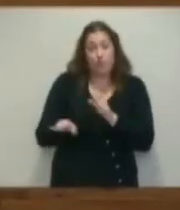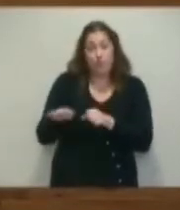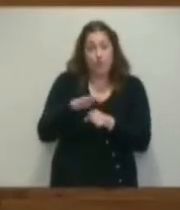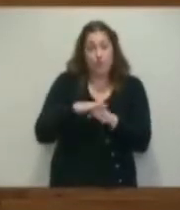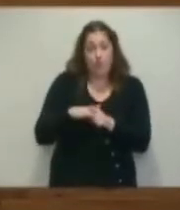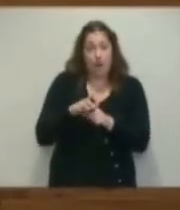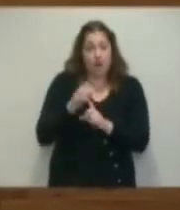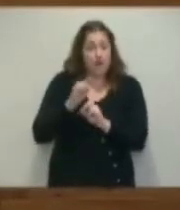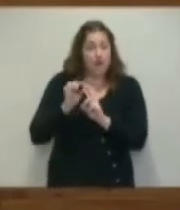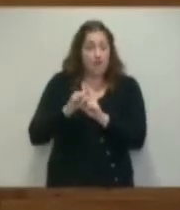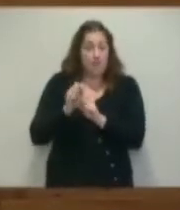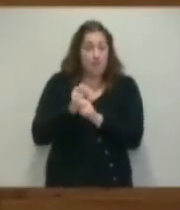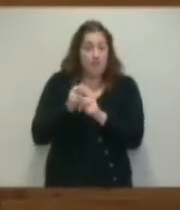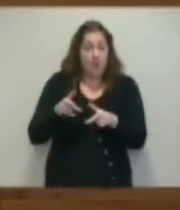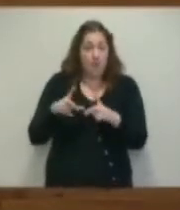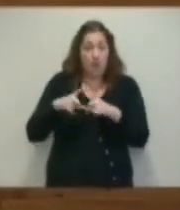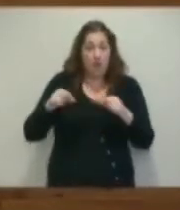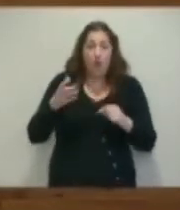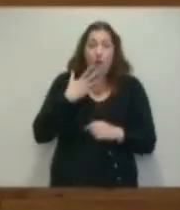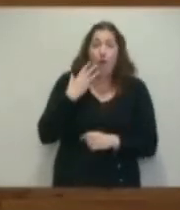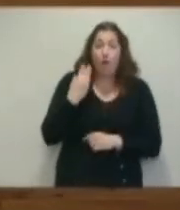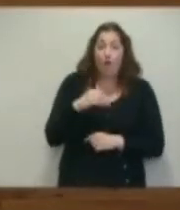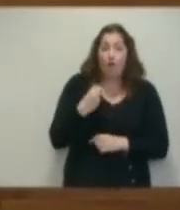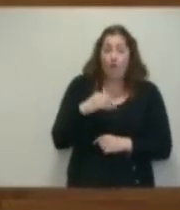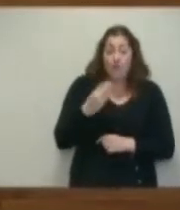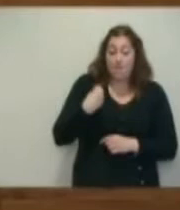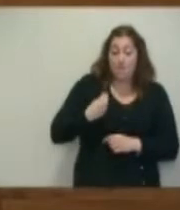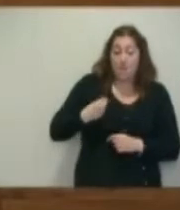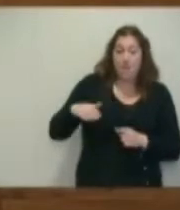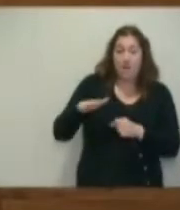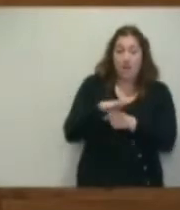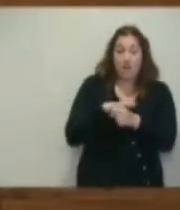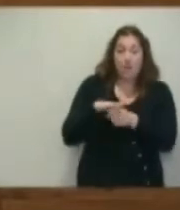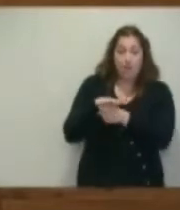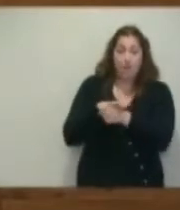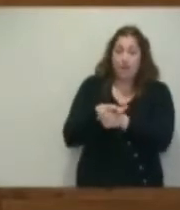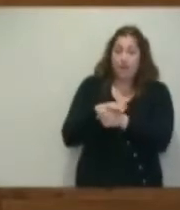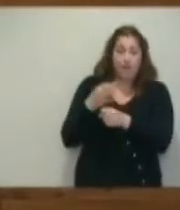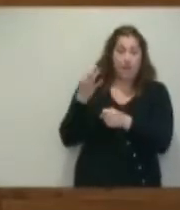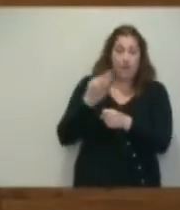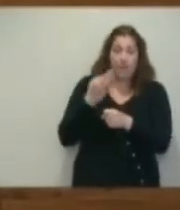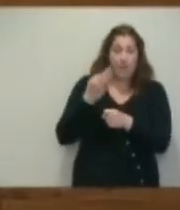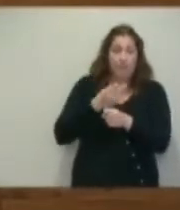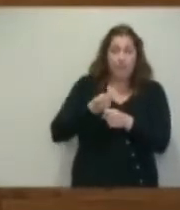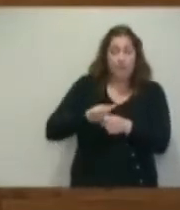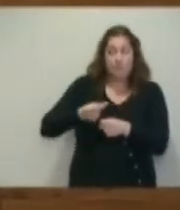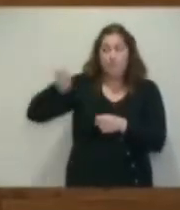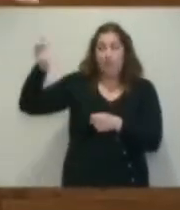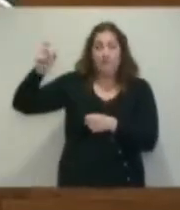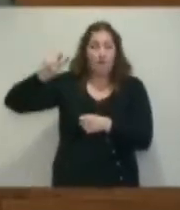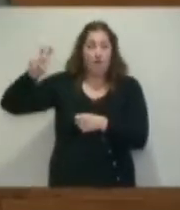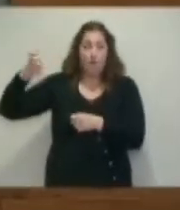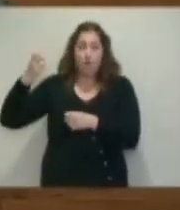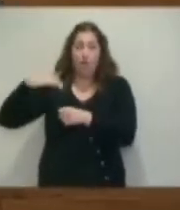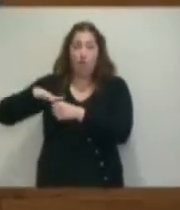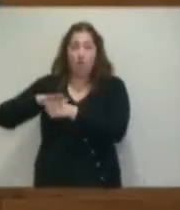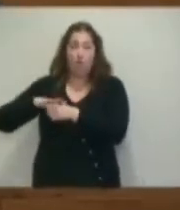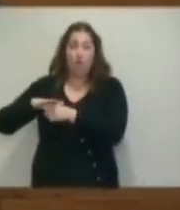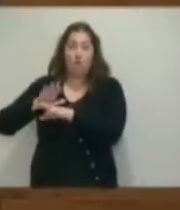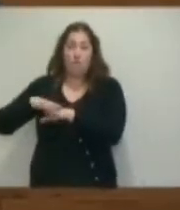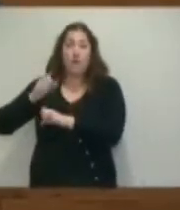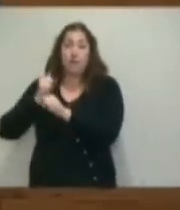Asturias. A los jóvenes de las cuencas, en muchos casos hoy, no les sigue quedando otra opción que la de la emigración. Y esto sí que